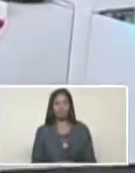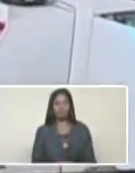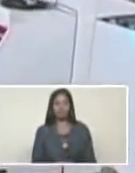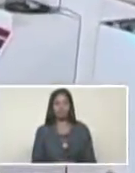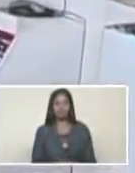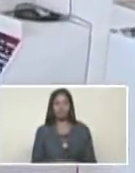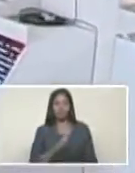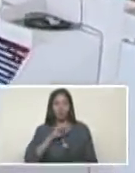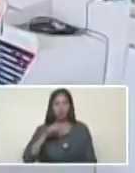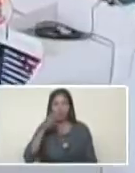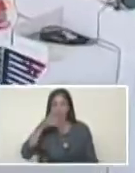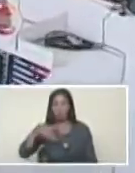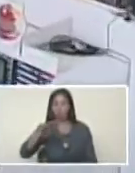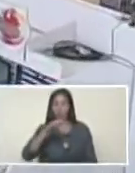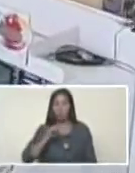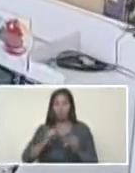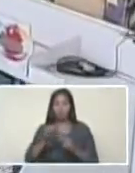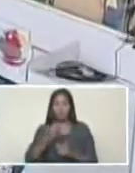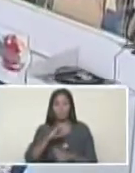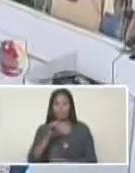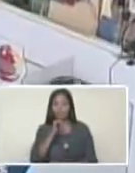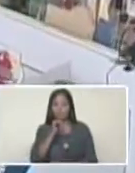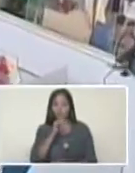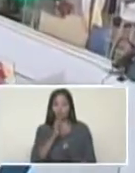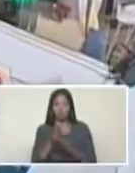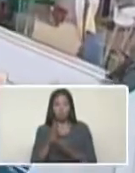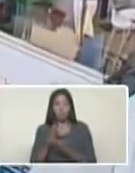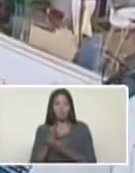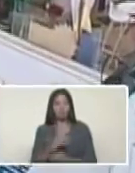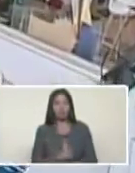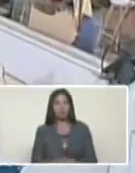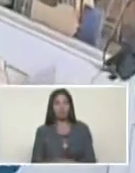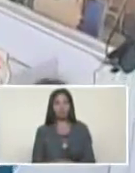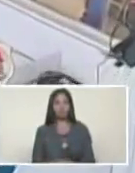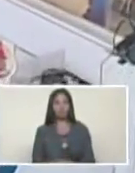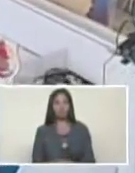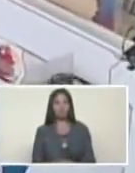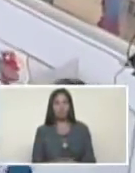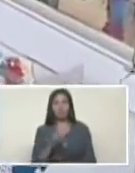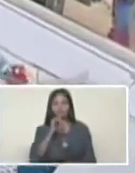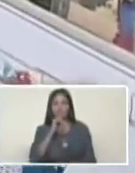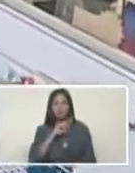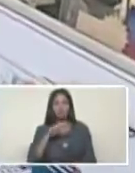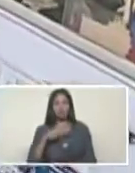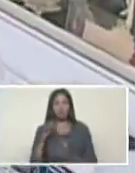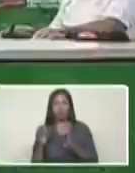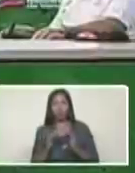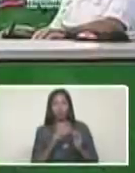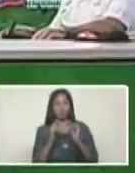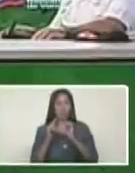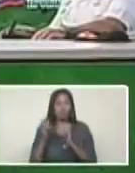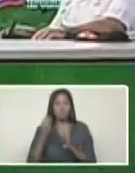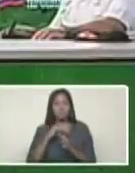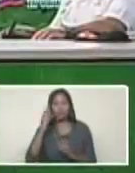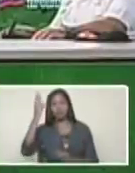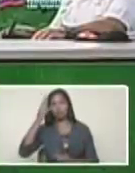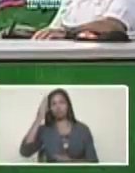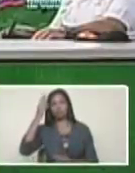para que nuestro pueblo esté muy bien informado siempre. De la información, del conocimiento, viene la